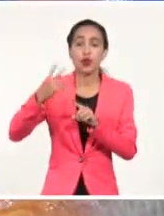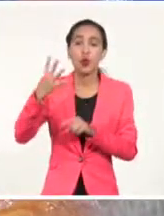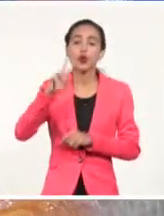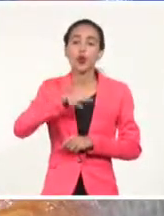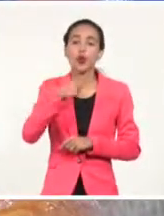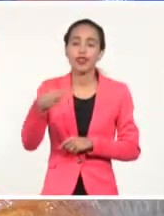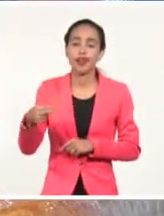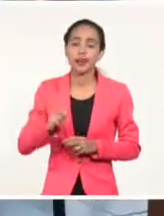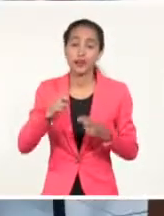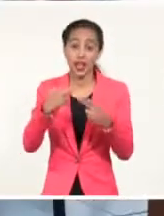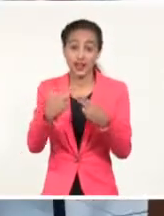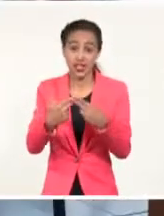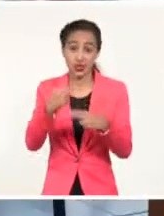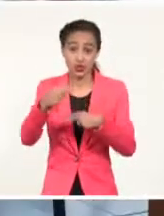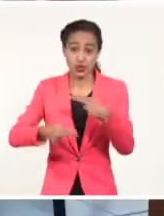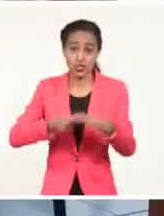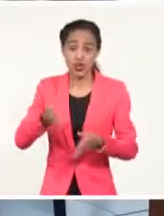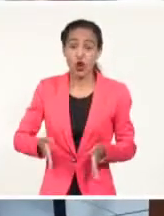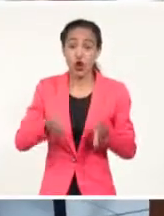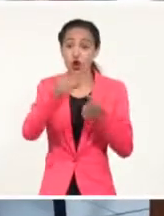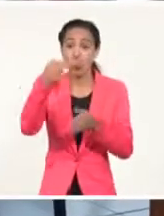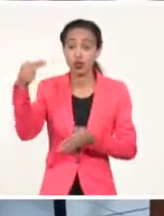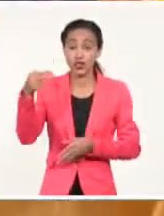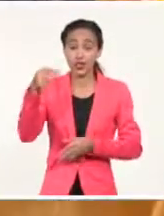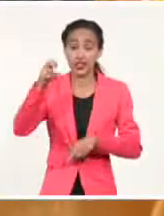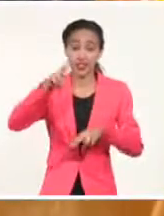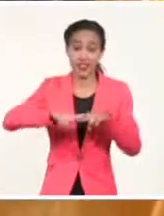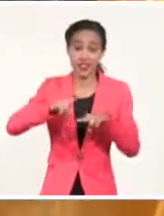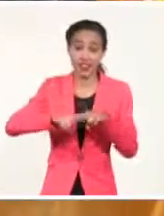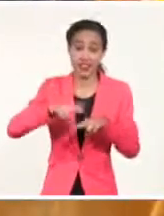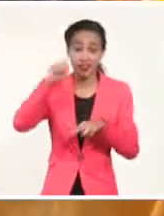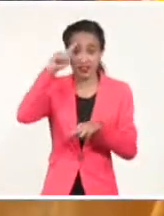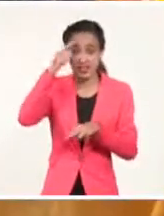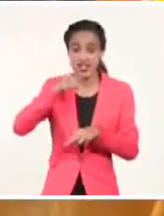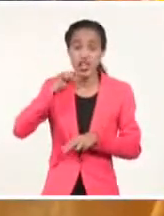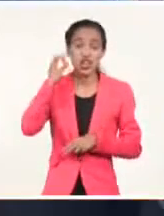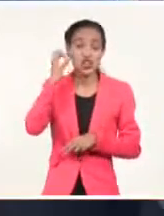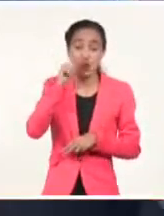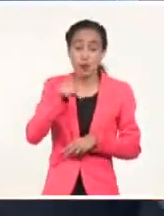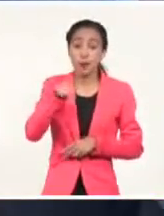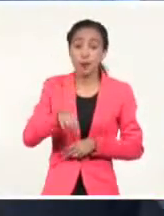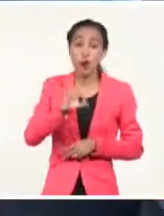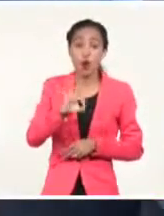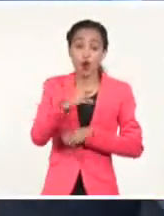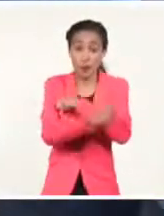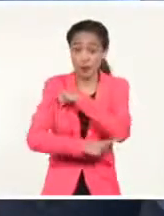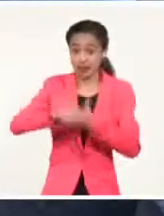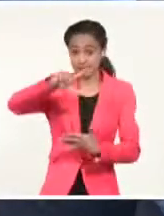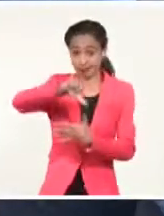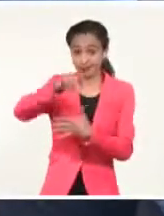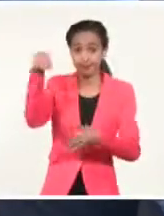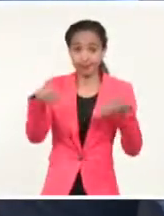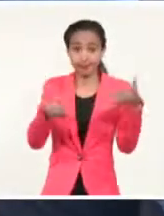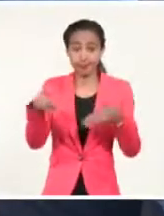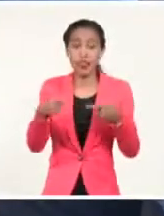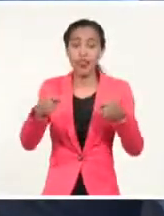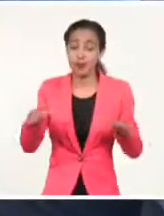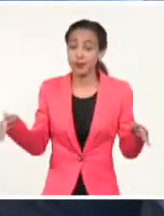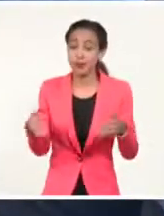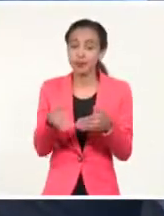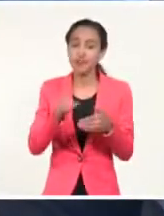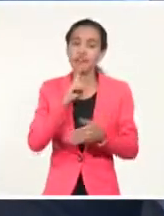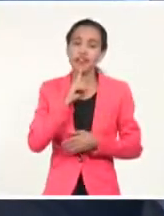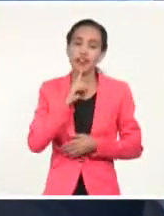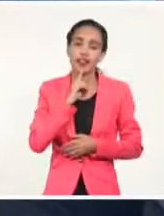El torneo, que se desarrolla en el Hotel Cy Young de La Habana con la participación de 8 países de nuestro continente, tiene previsto cerrar sus cortinas este